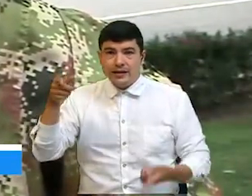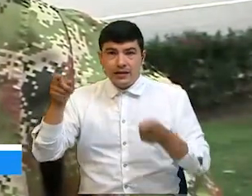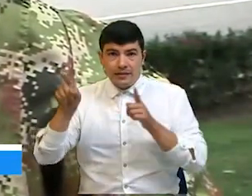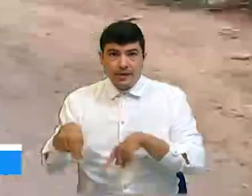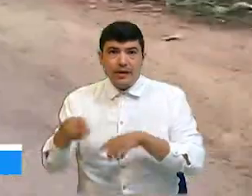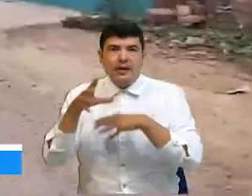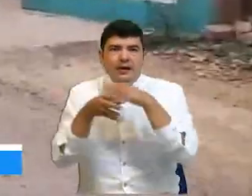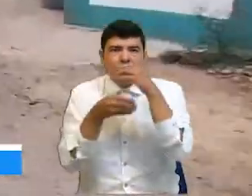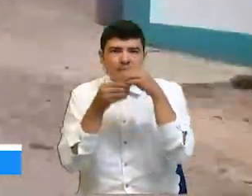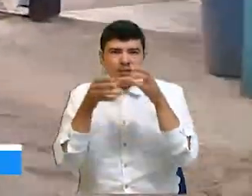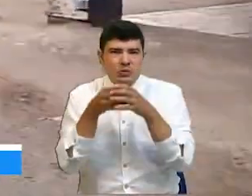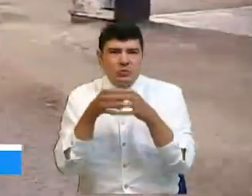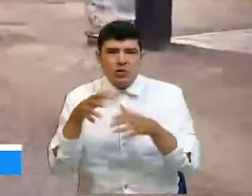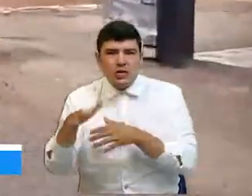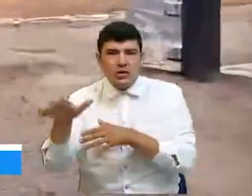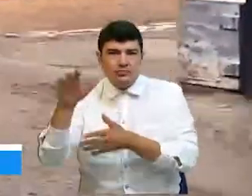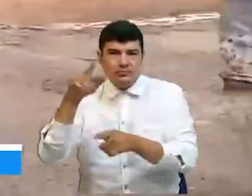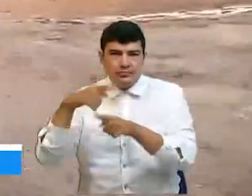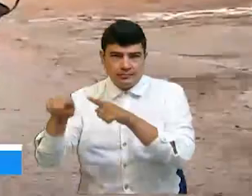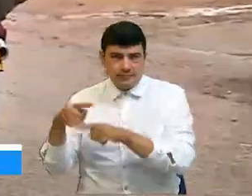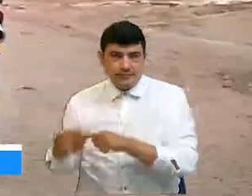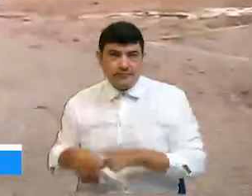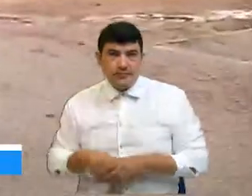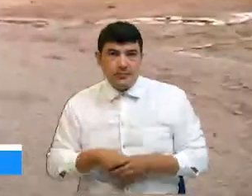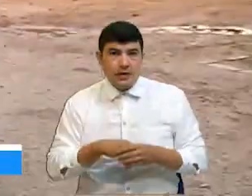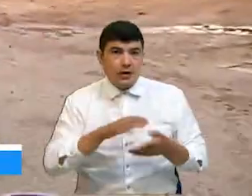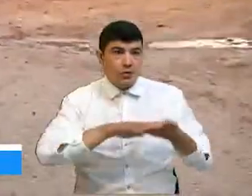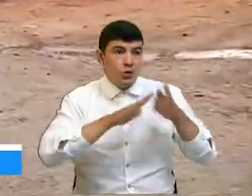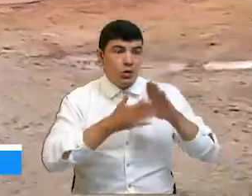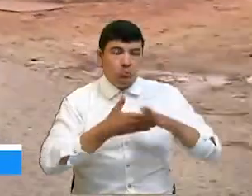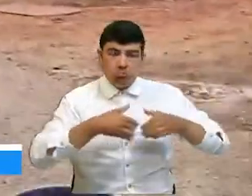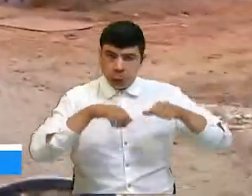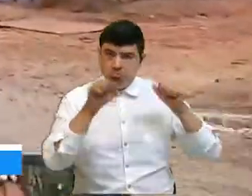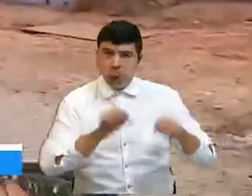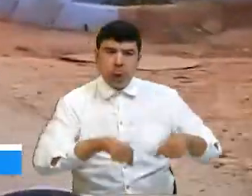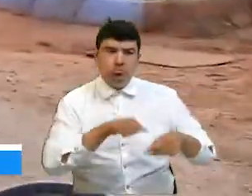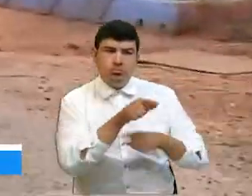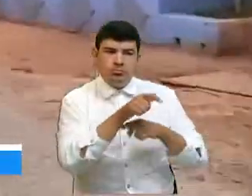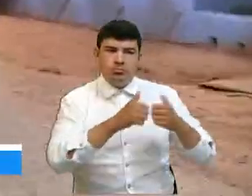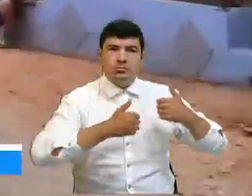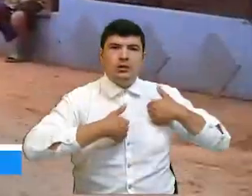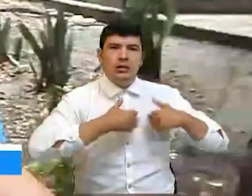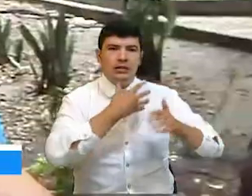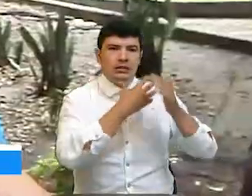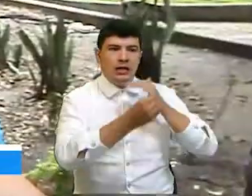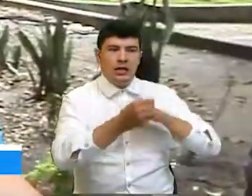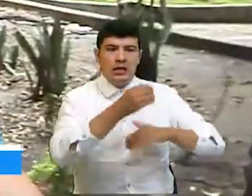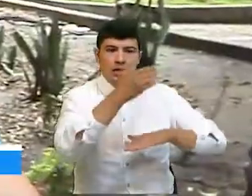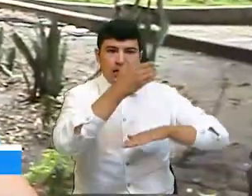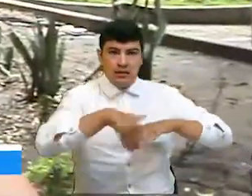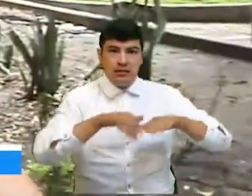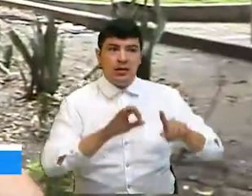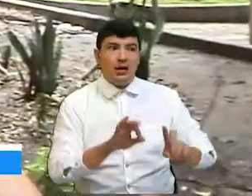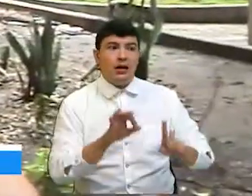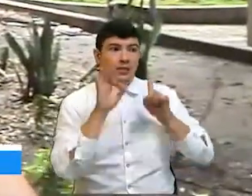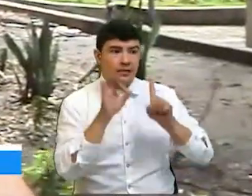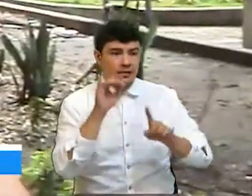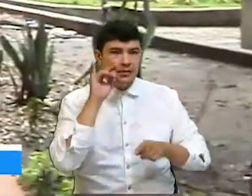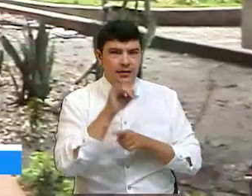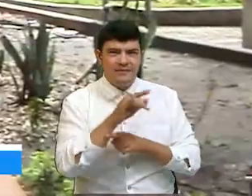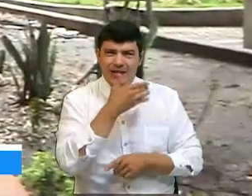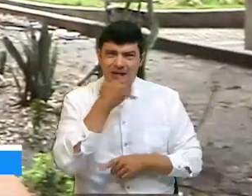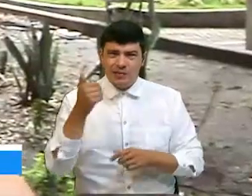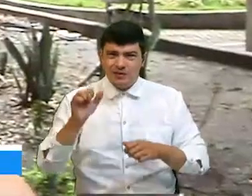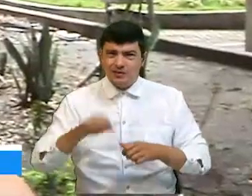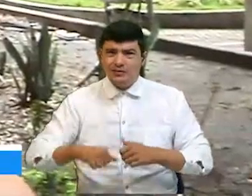de estructuras la comunidad opinó en cúcuta y aprobó que se esté garantizando la seguridad realmente creo que es lo mejor que salga